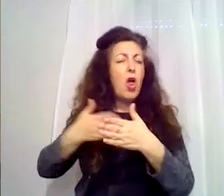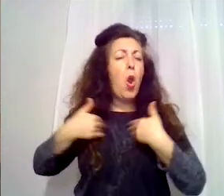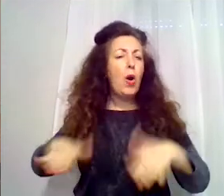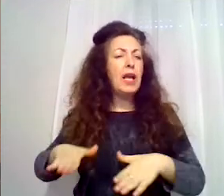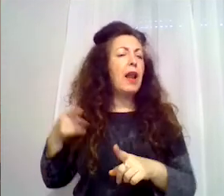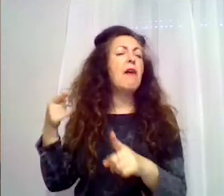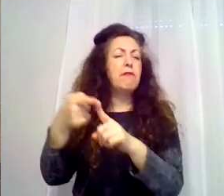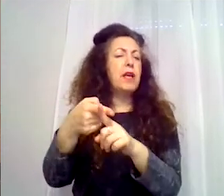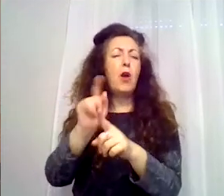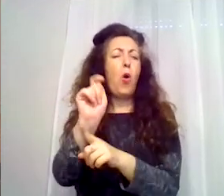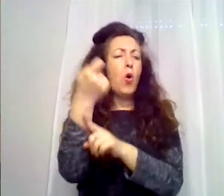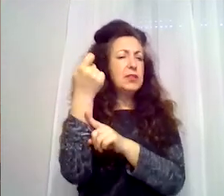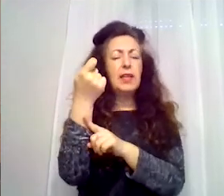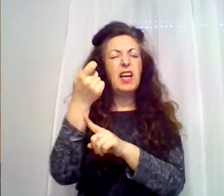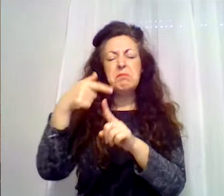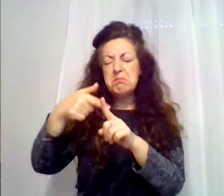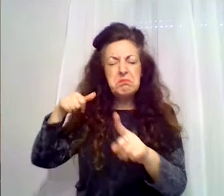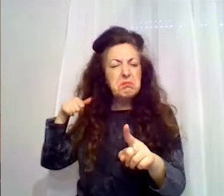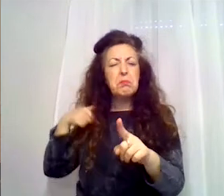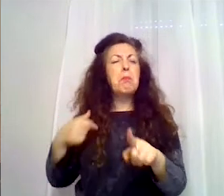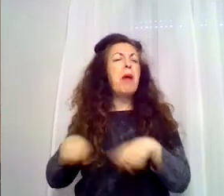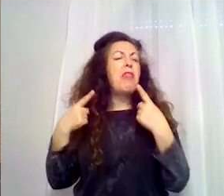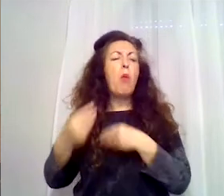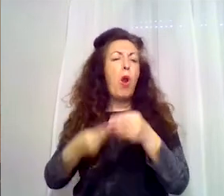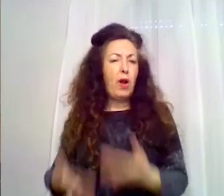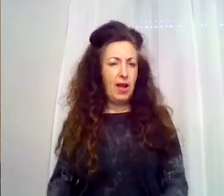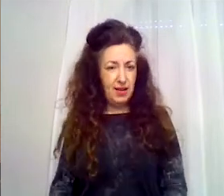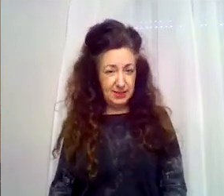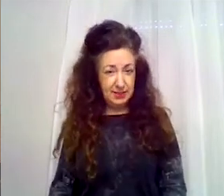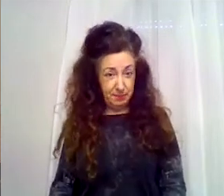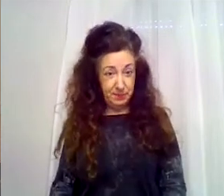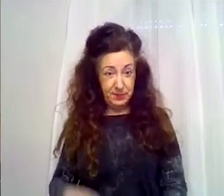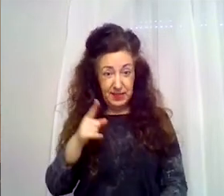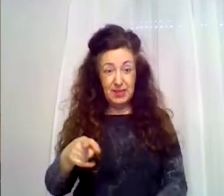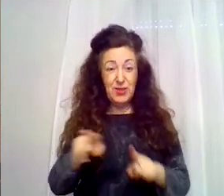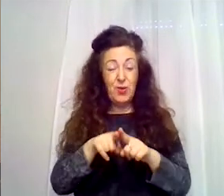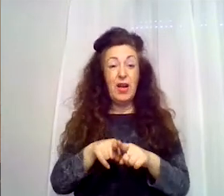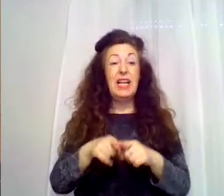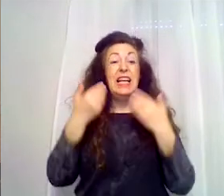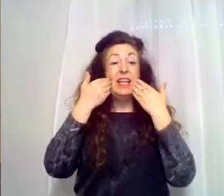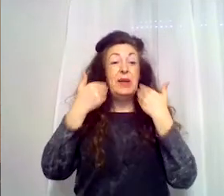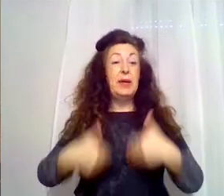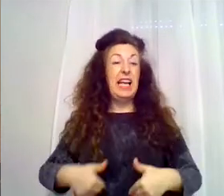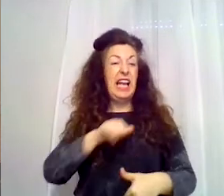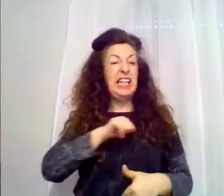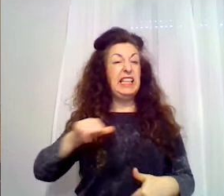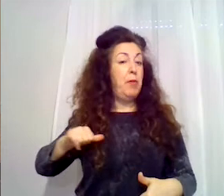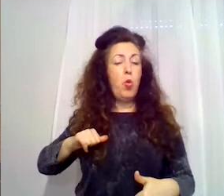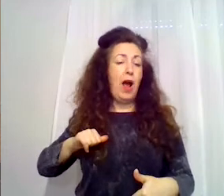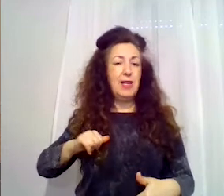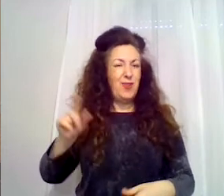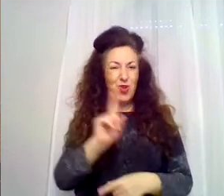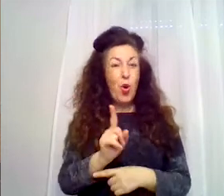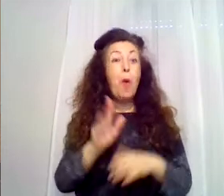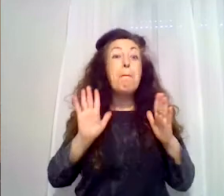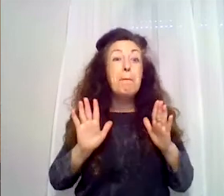y un tipo muy atractivo que era Sir Walter Raleigh. Sir Walter Raleigh también sería uno de los que formaban parte de